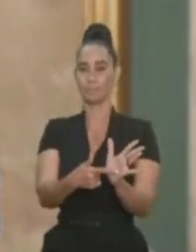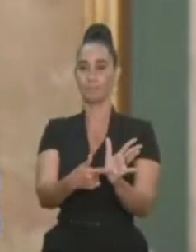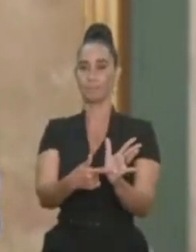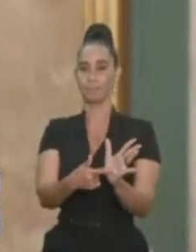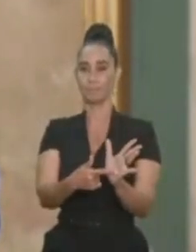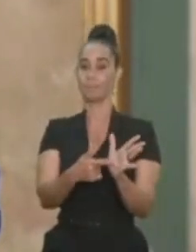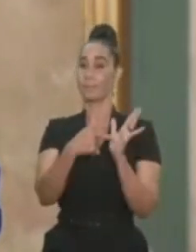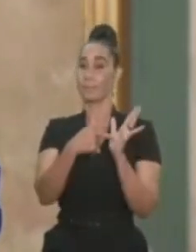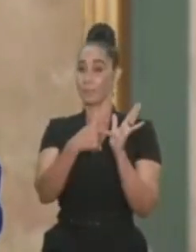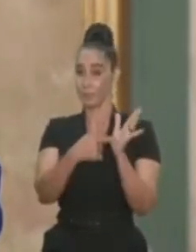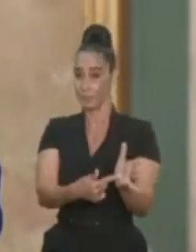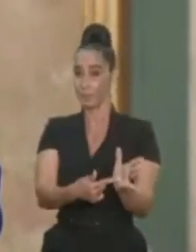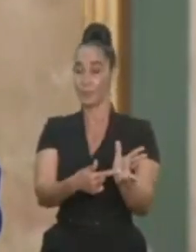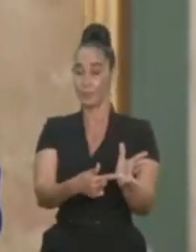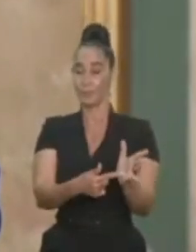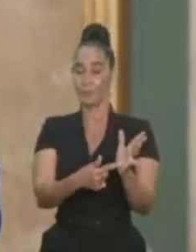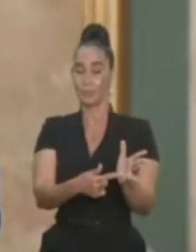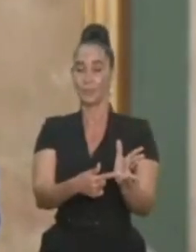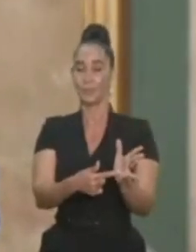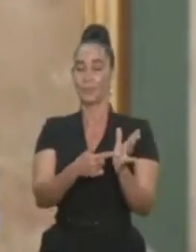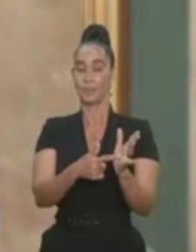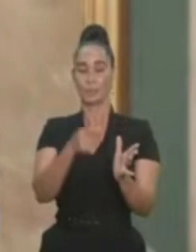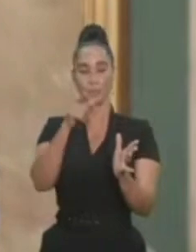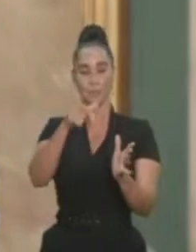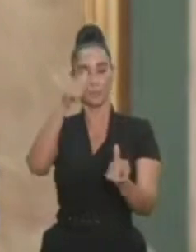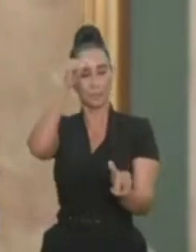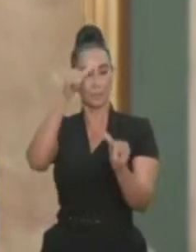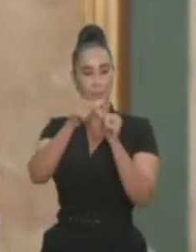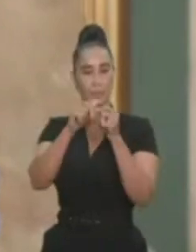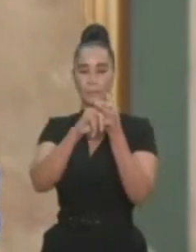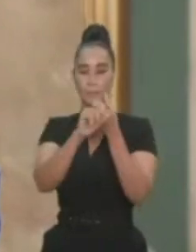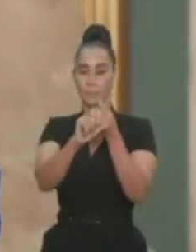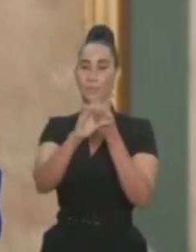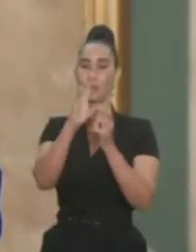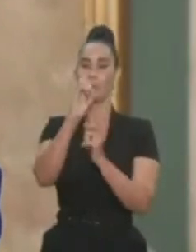Hay que reconocerlo, reconocer a ese Orlando amigo,